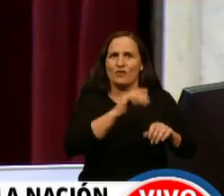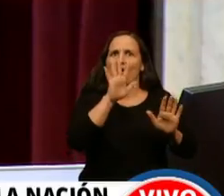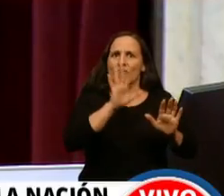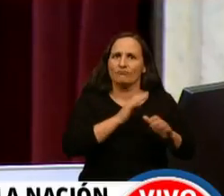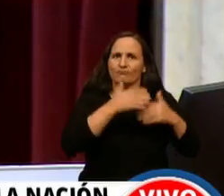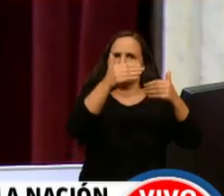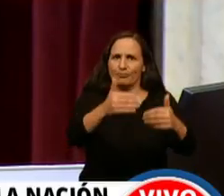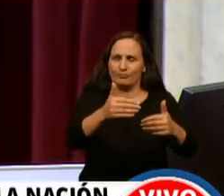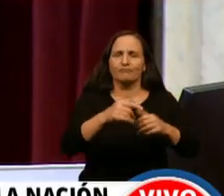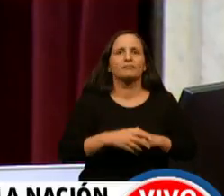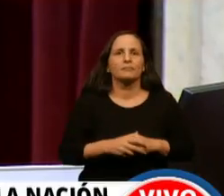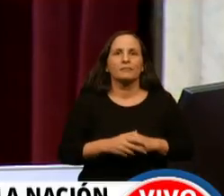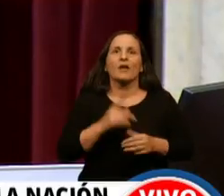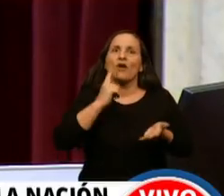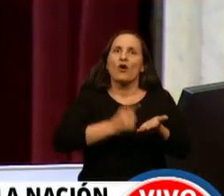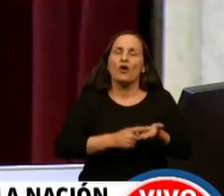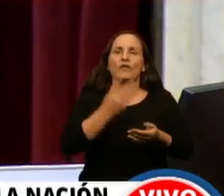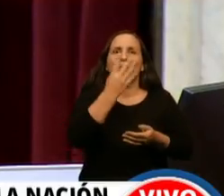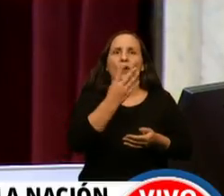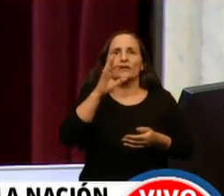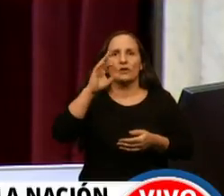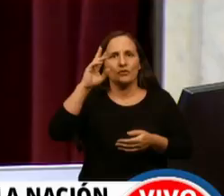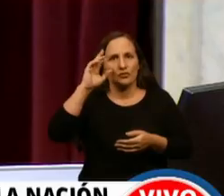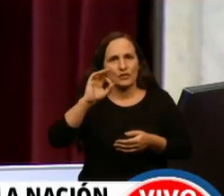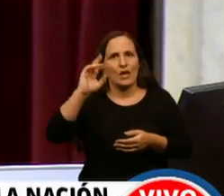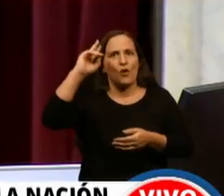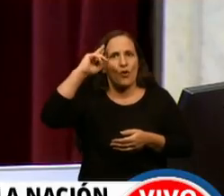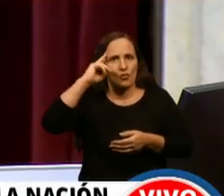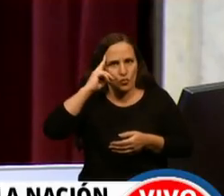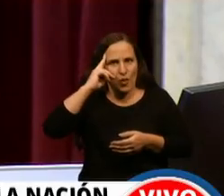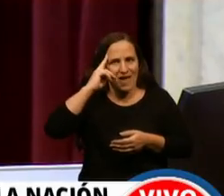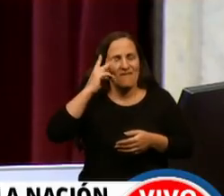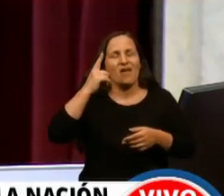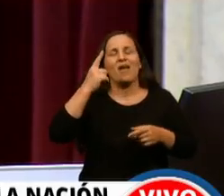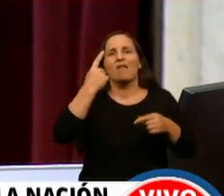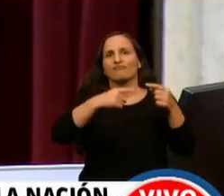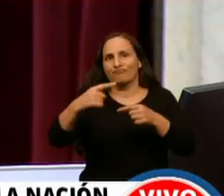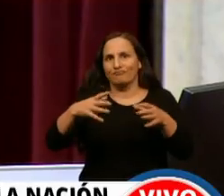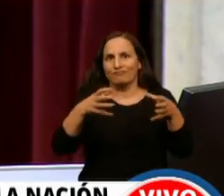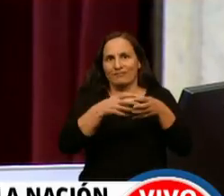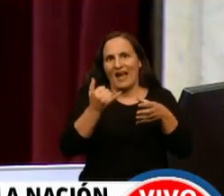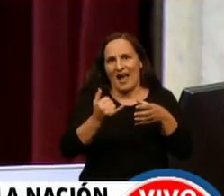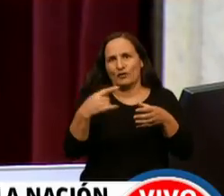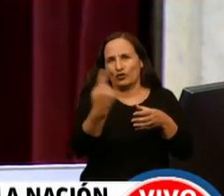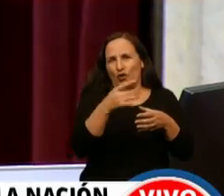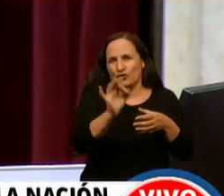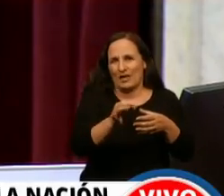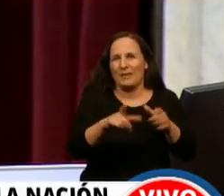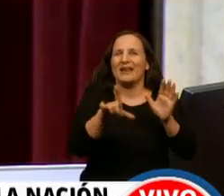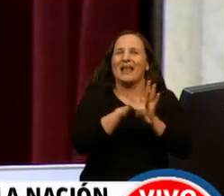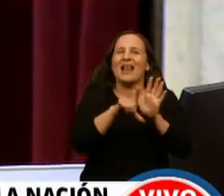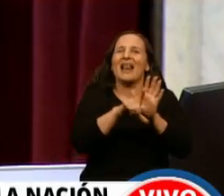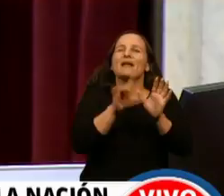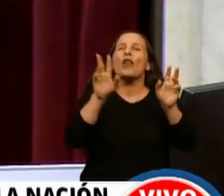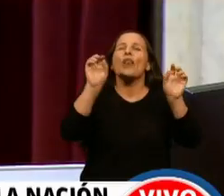orden del día 409 con disidencias es lo que todos conocemos como la ley de